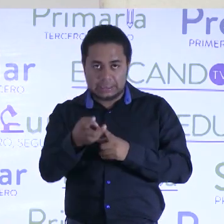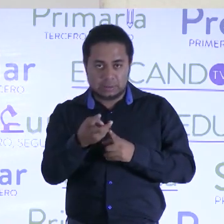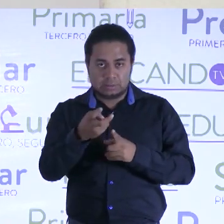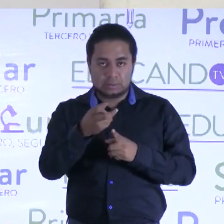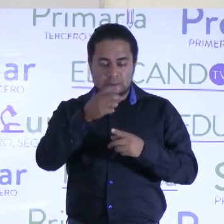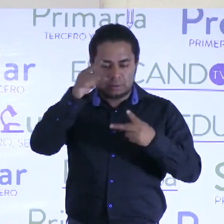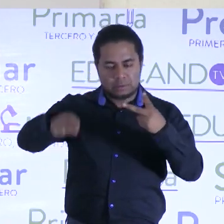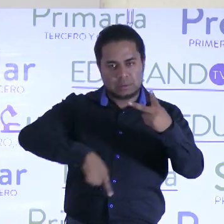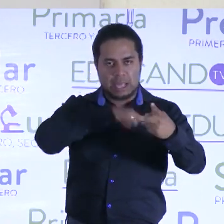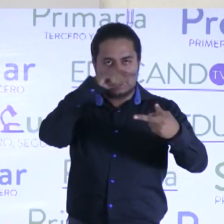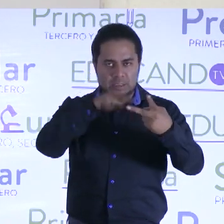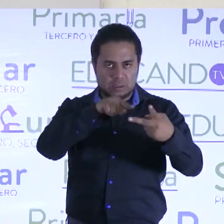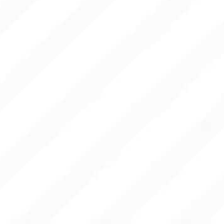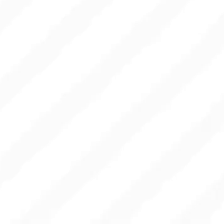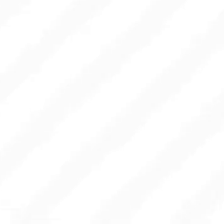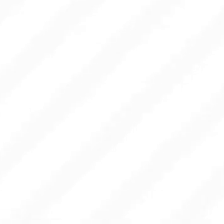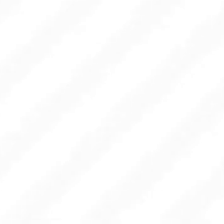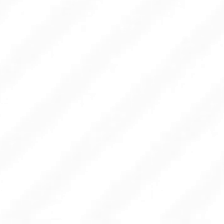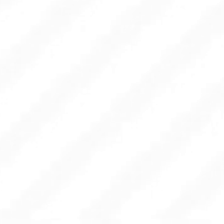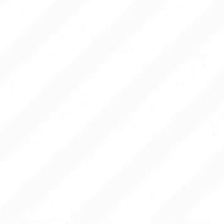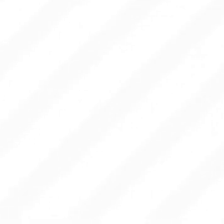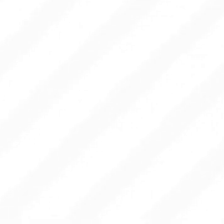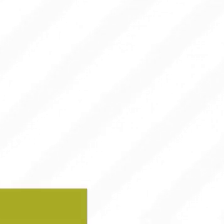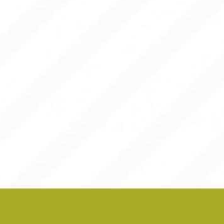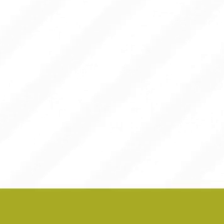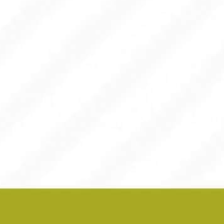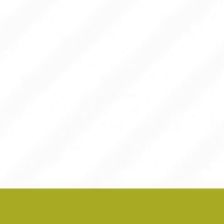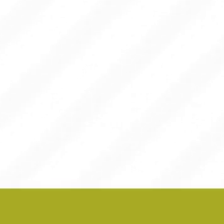la primera etapa de nuestra estructura.